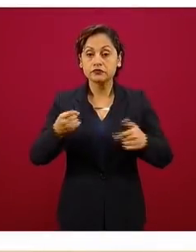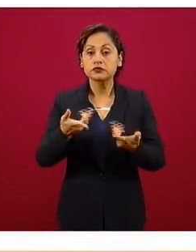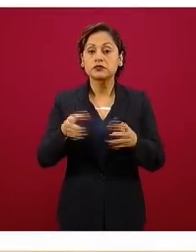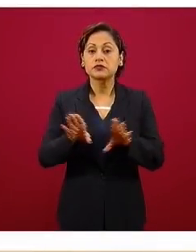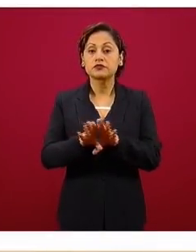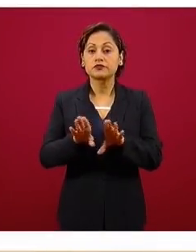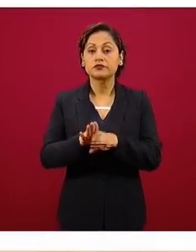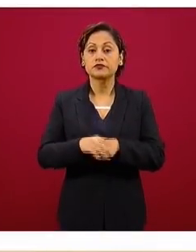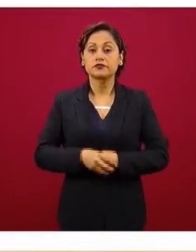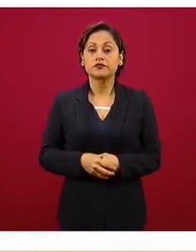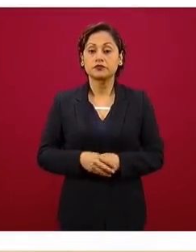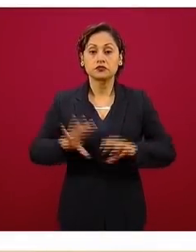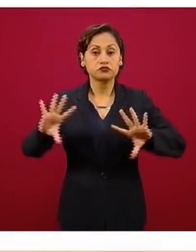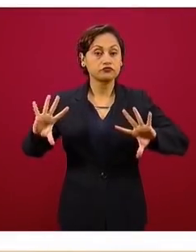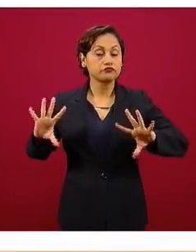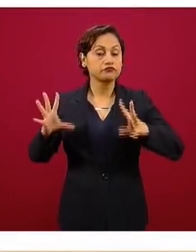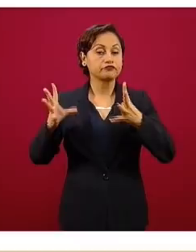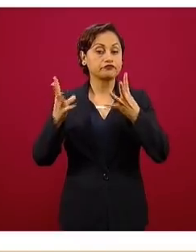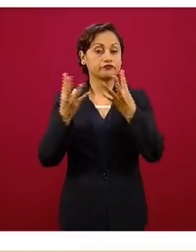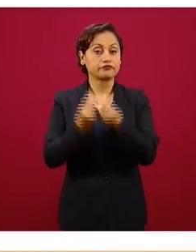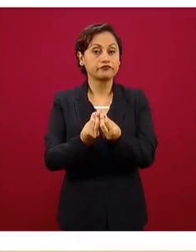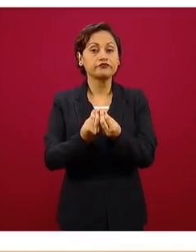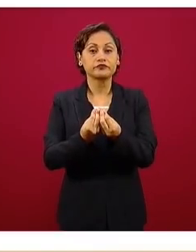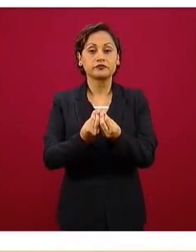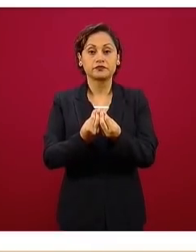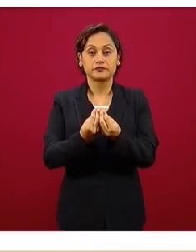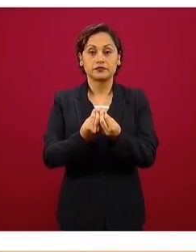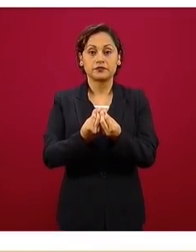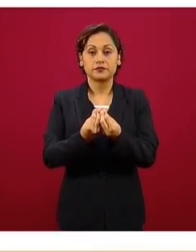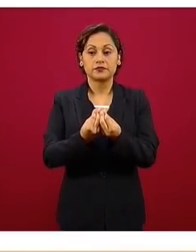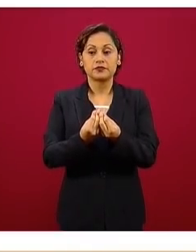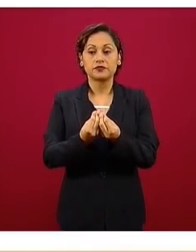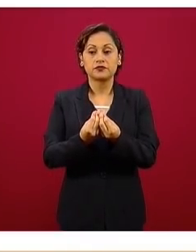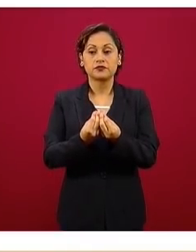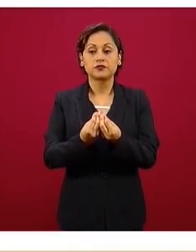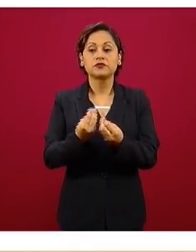dado que es la suma, todo el trayecto de la epidemia, y